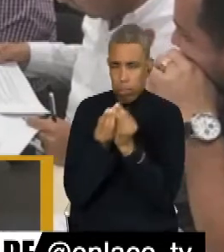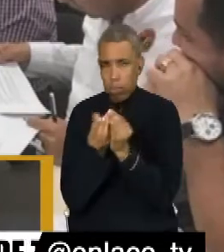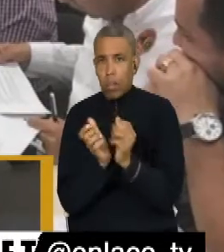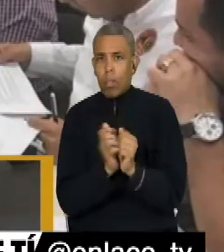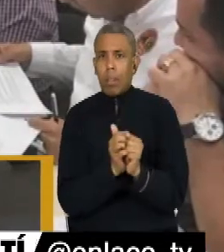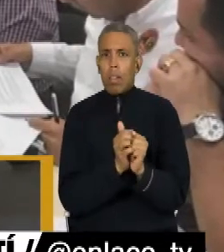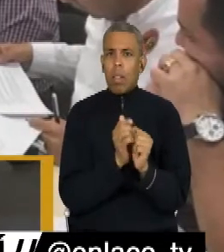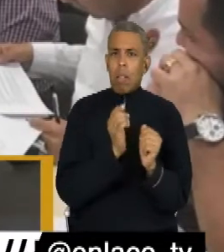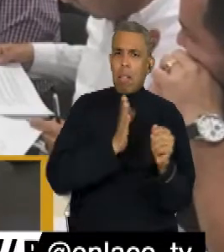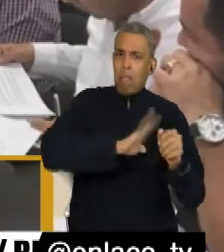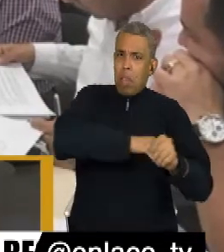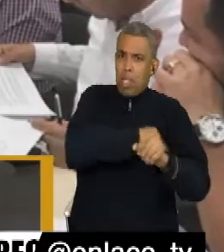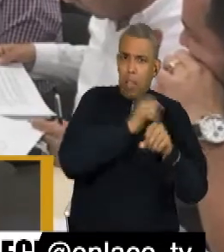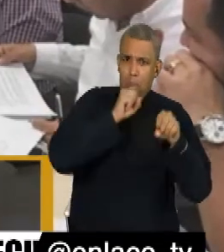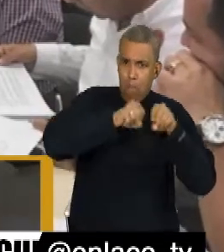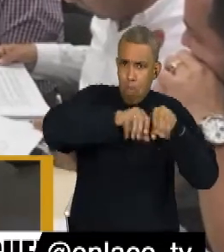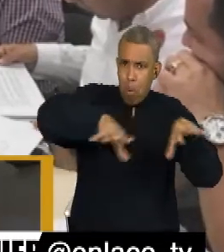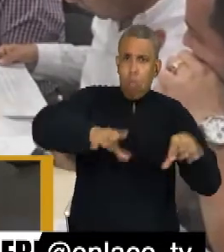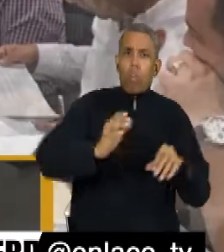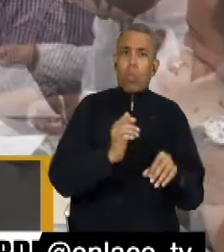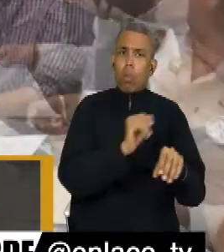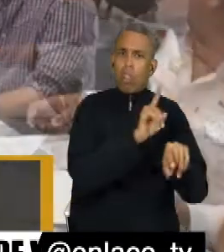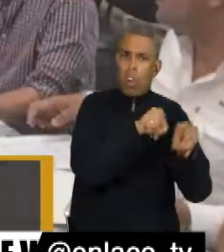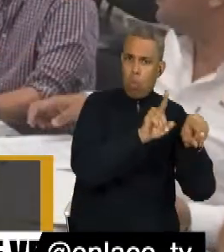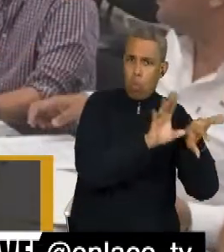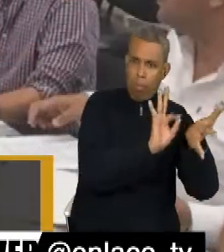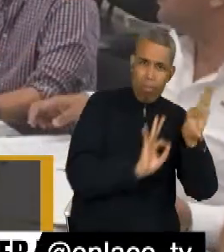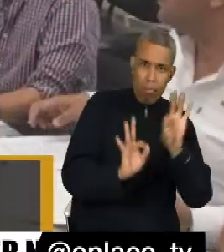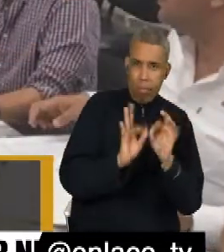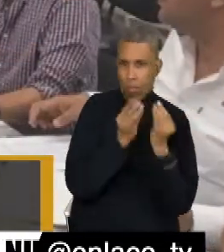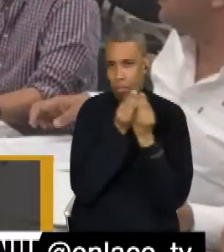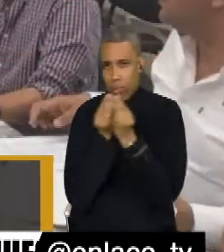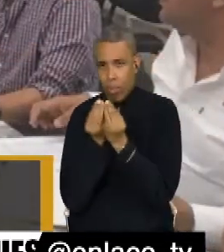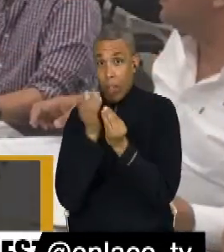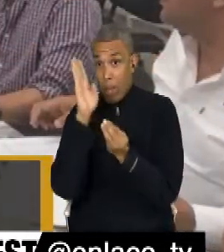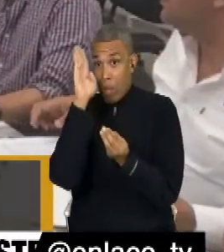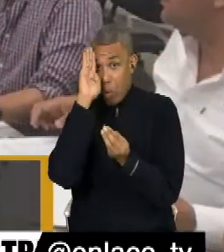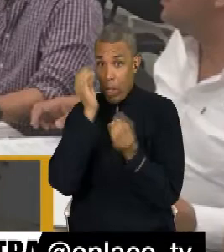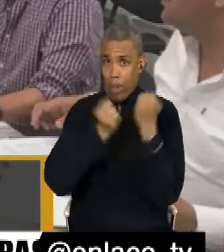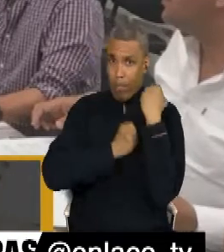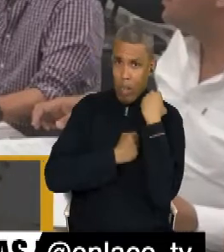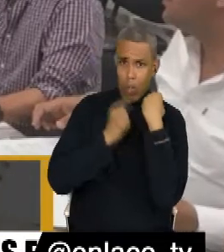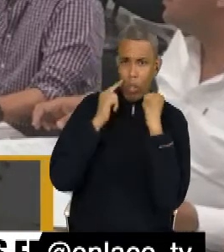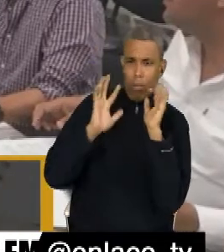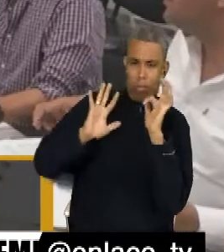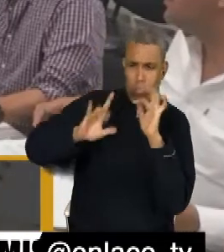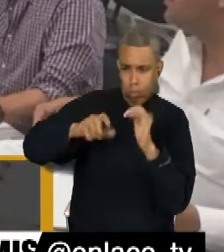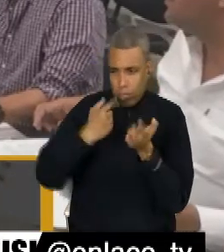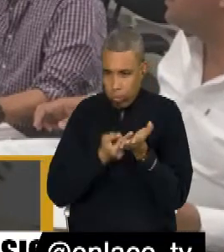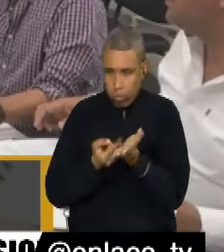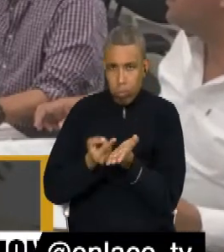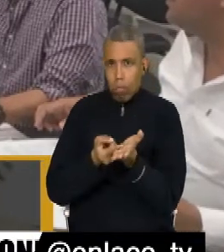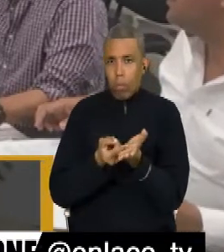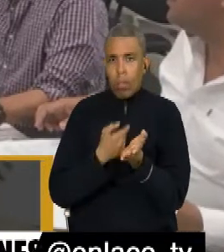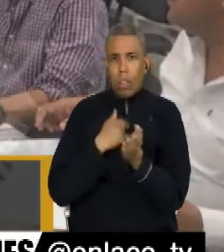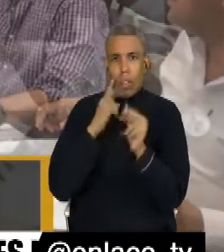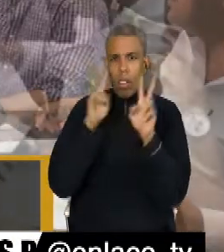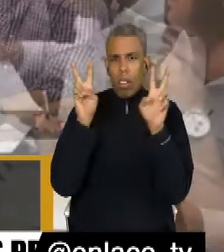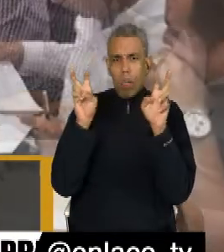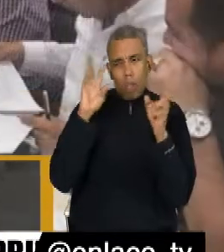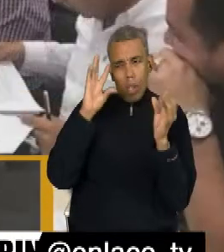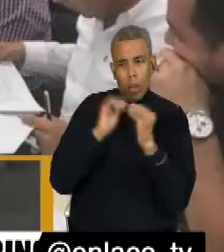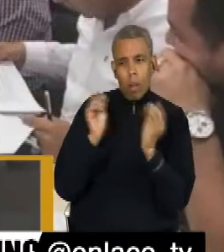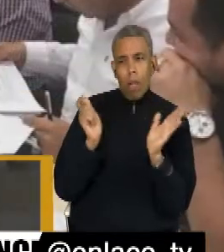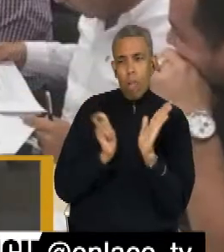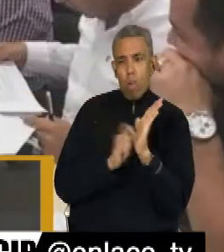Policía y Ejército. Uno de los puntos acordados fue seguir haciendo acompañamiento para controlar el impacto ambiental en los diferentes